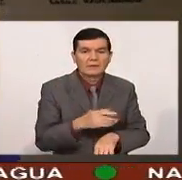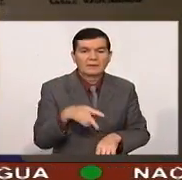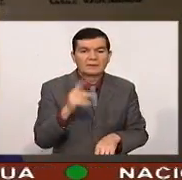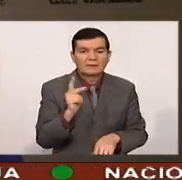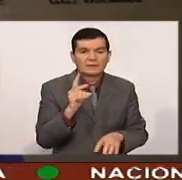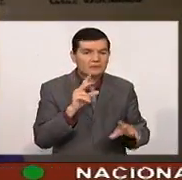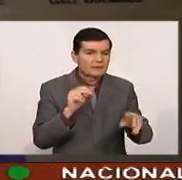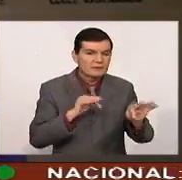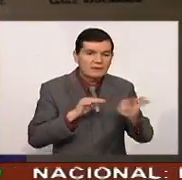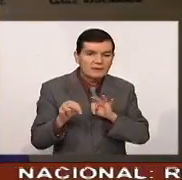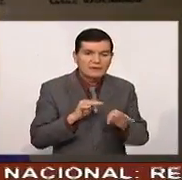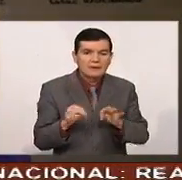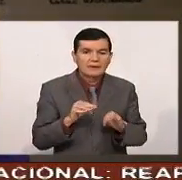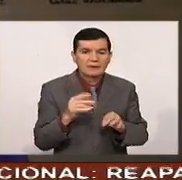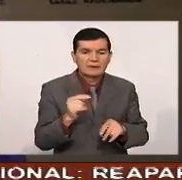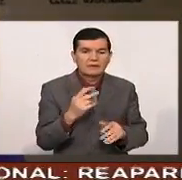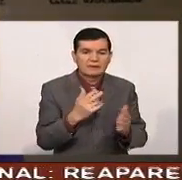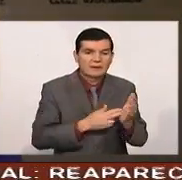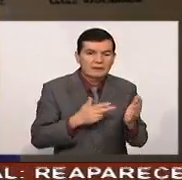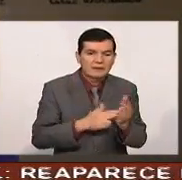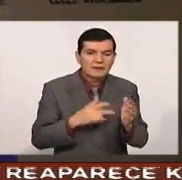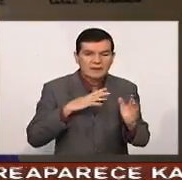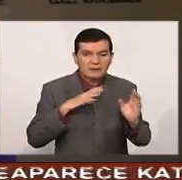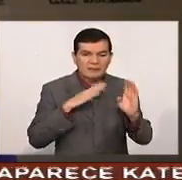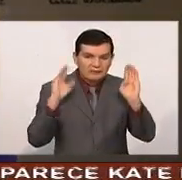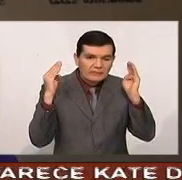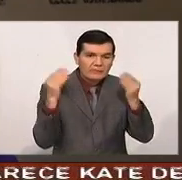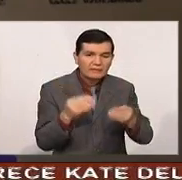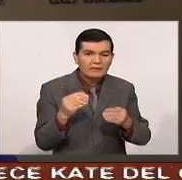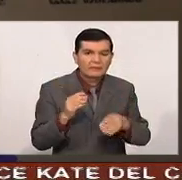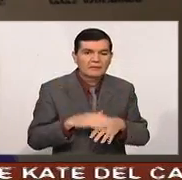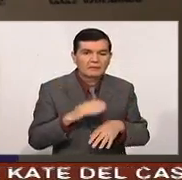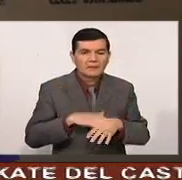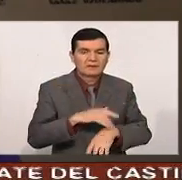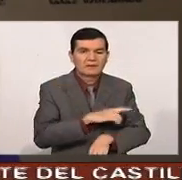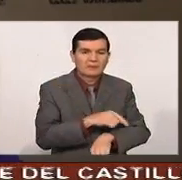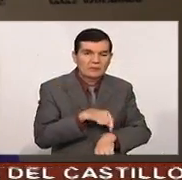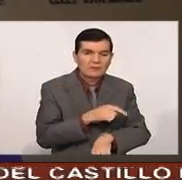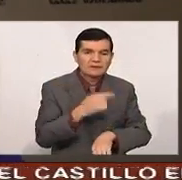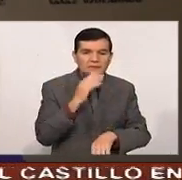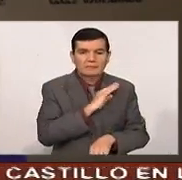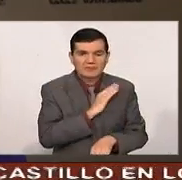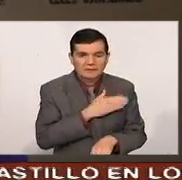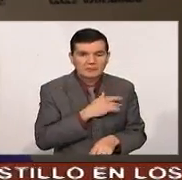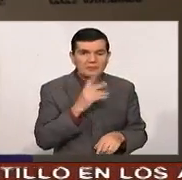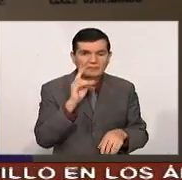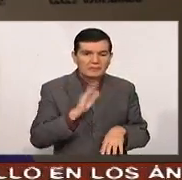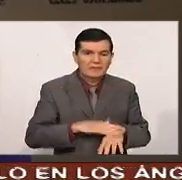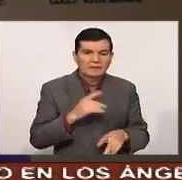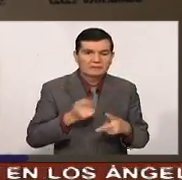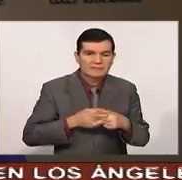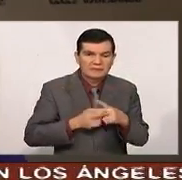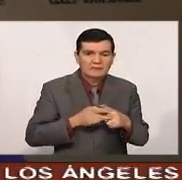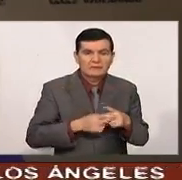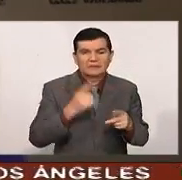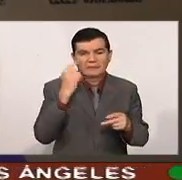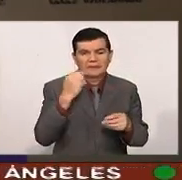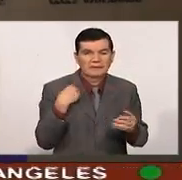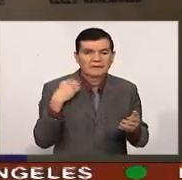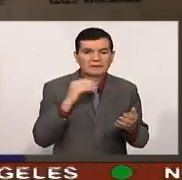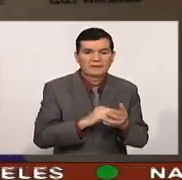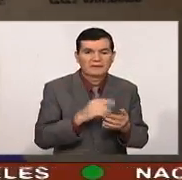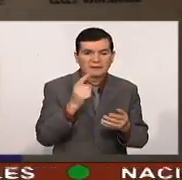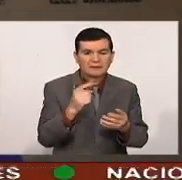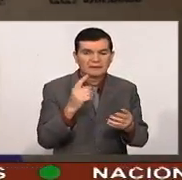se trabajan algunos talleres, es enfocado a la currícula, más horas de español, más horas de matemáticas, y esto, bueno, es para que se vea reflejado